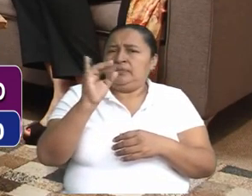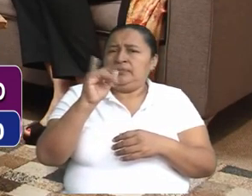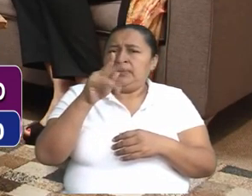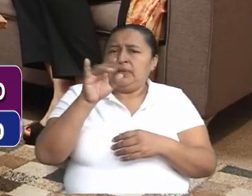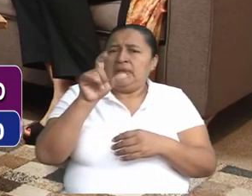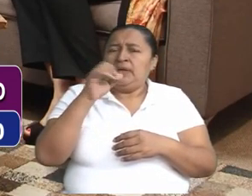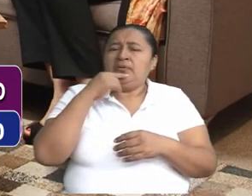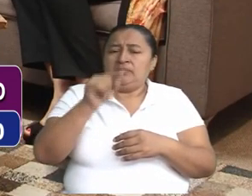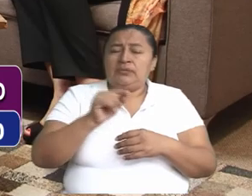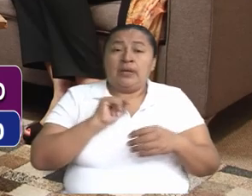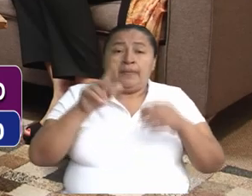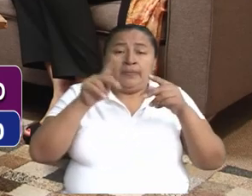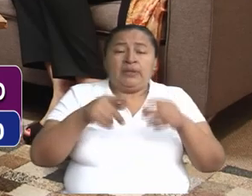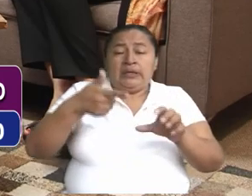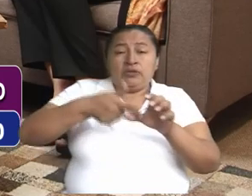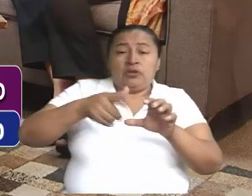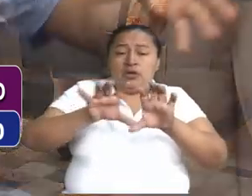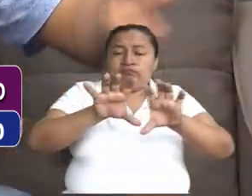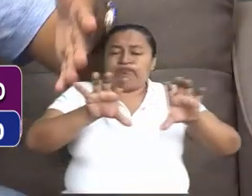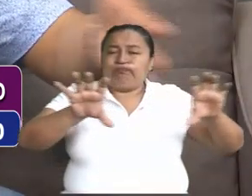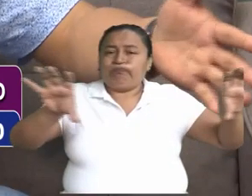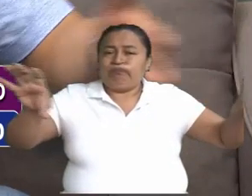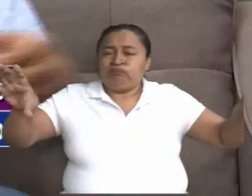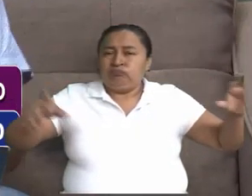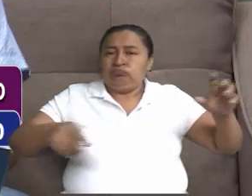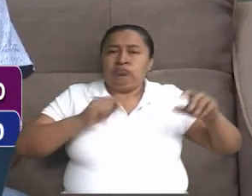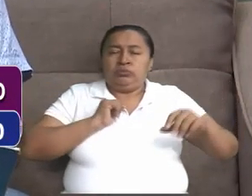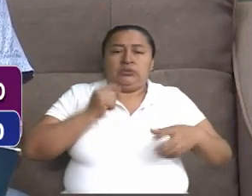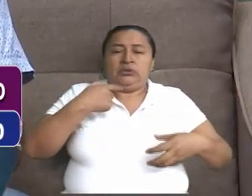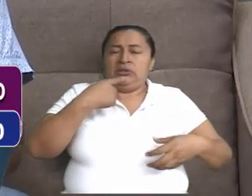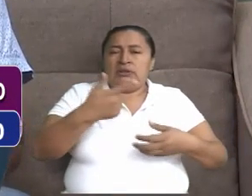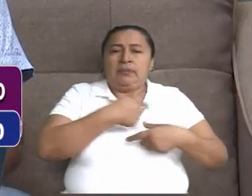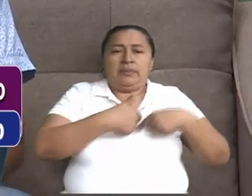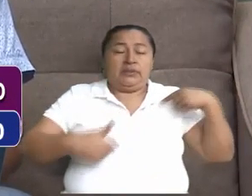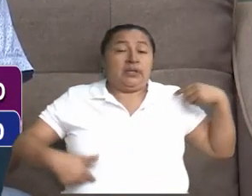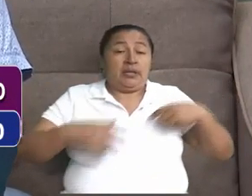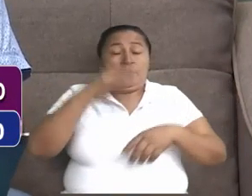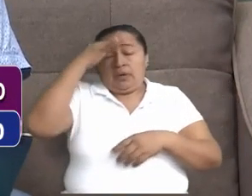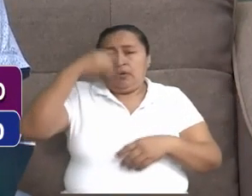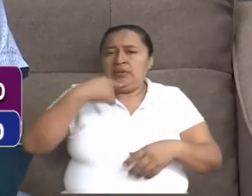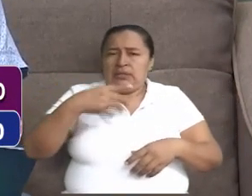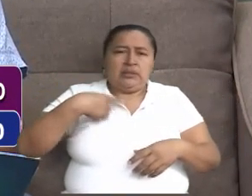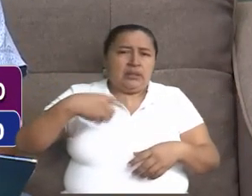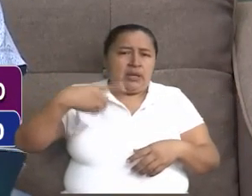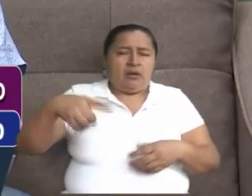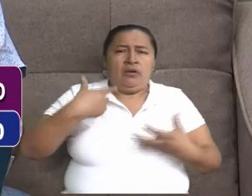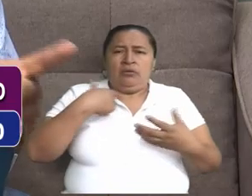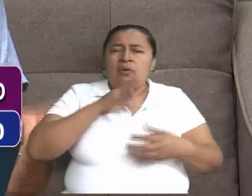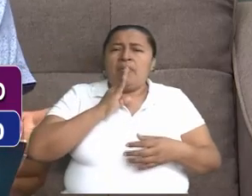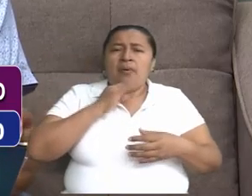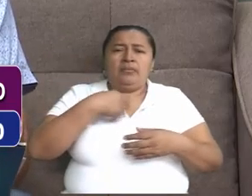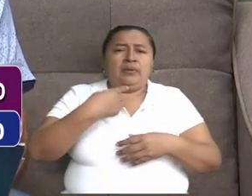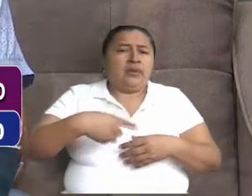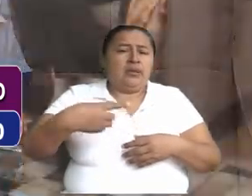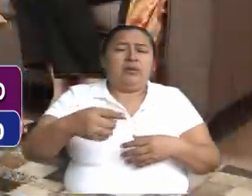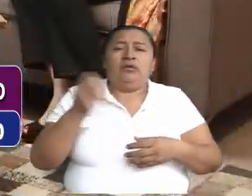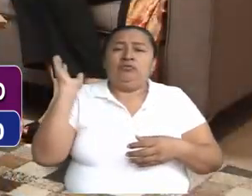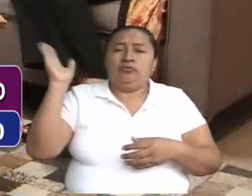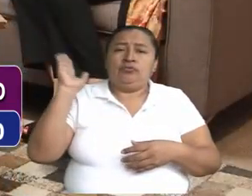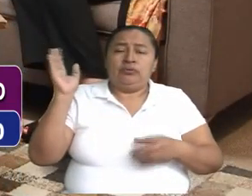de las gasolinas, y en las conferencias de prensa que brinda el presidente mexicano, diariamente, ¿no? Es así las conferencias de prensa. Diariamente